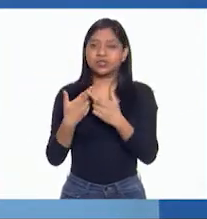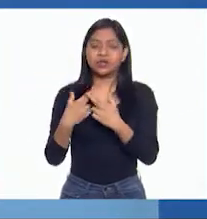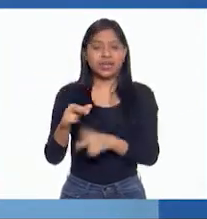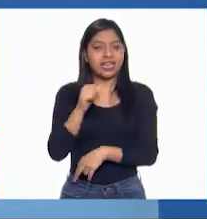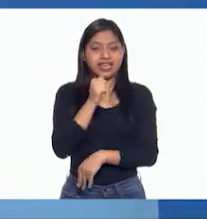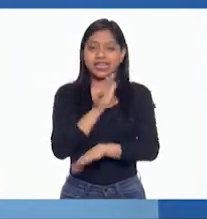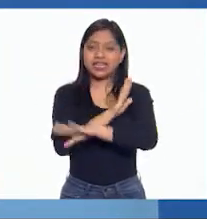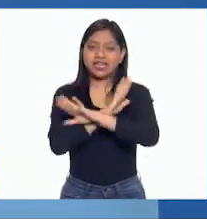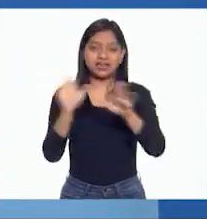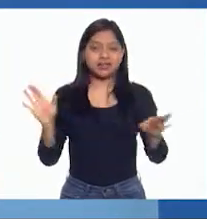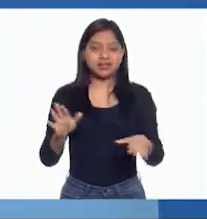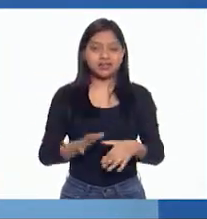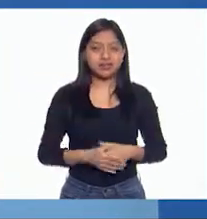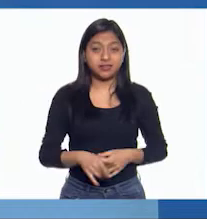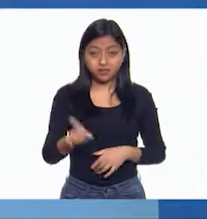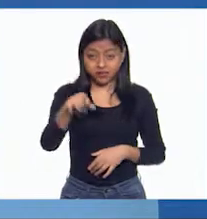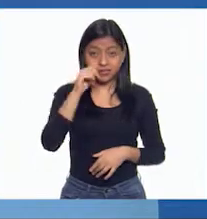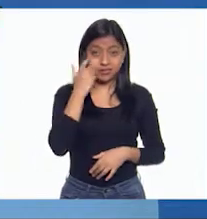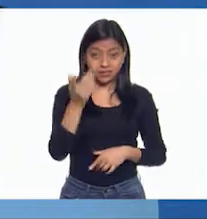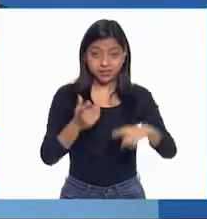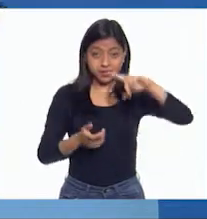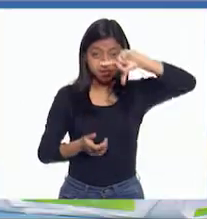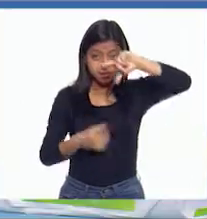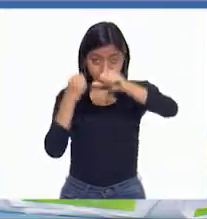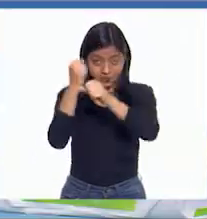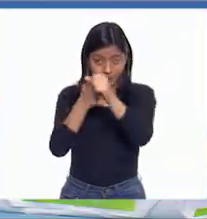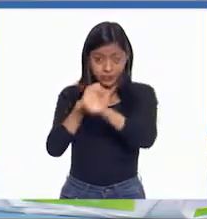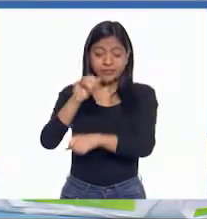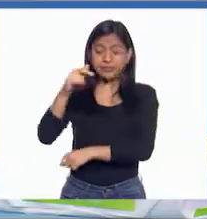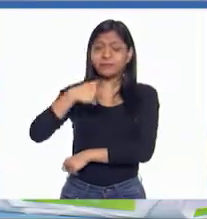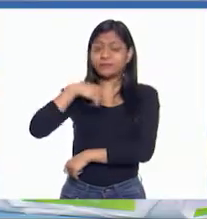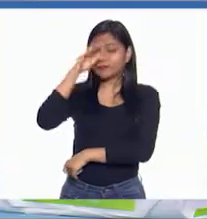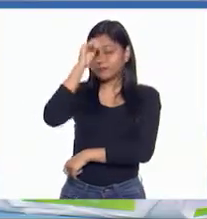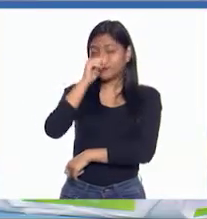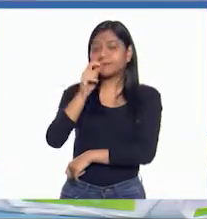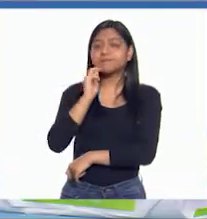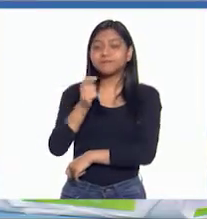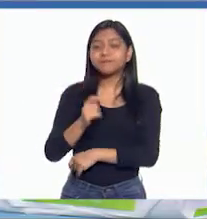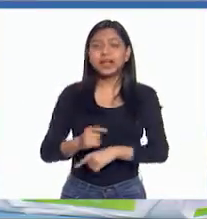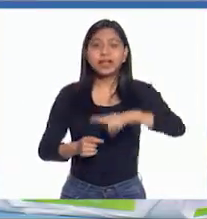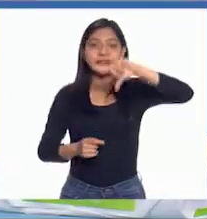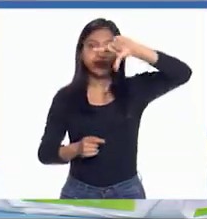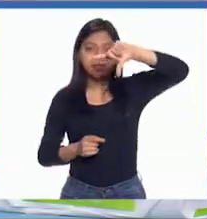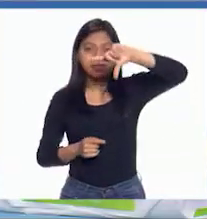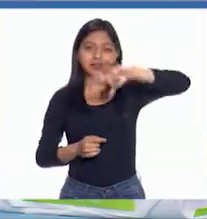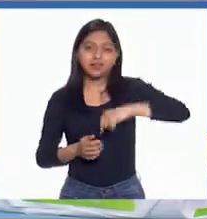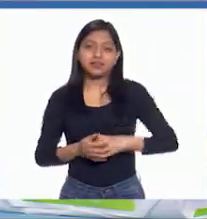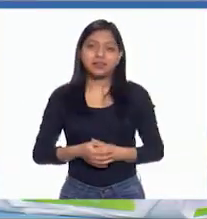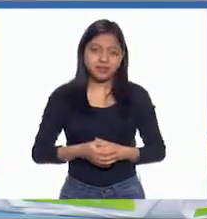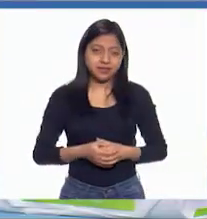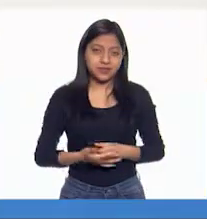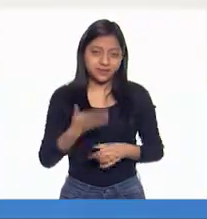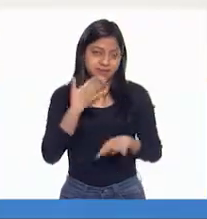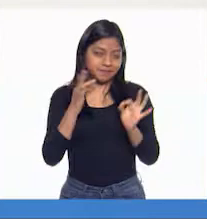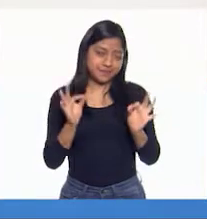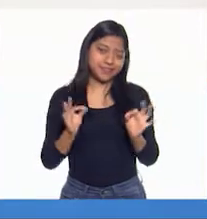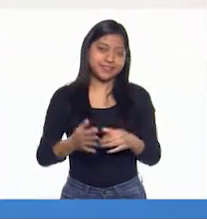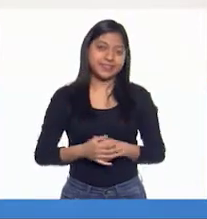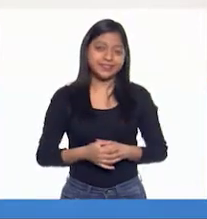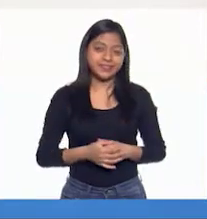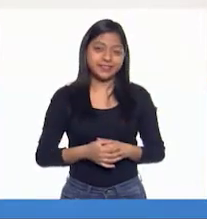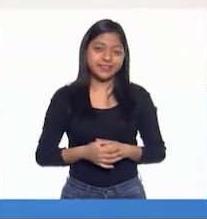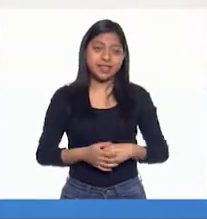de hojas y no nos sobre ninguna, ¿les parece? Sí, sí, sí, sí. Estoy de acuerdo. Hagamos divisiones mejor. Bueno, ¿cuál sería